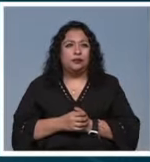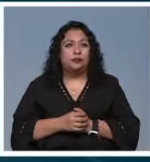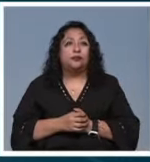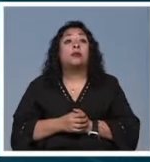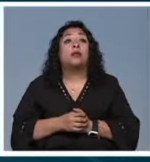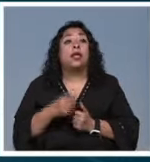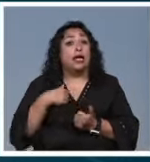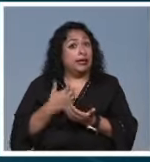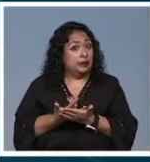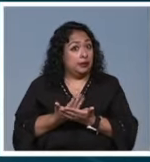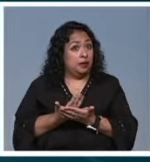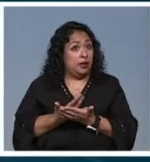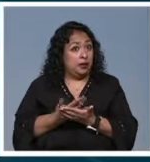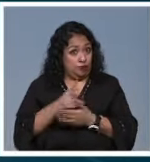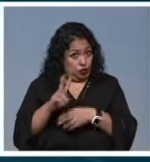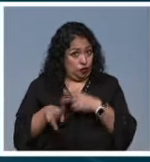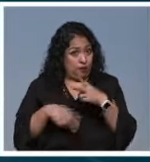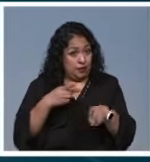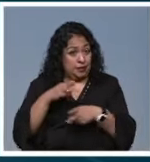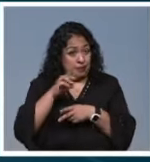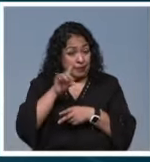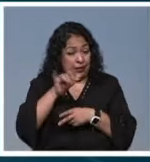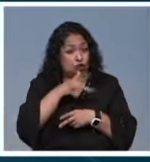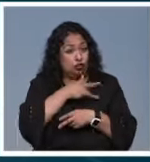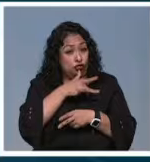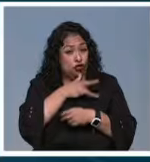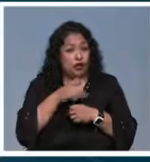Los esperamos, que falten, Malditos de Corazón.